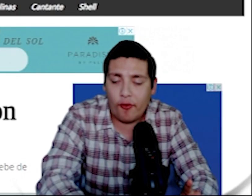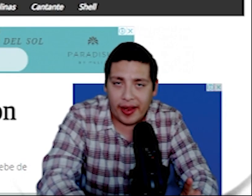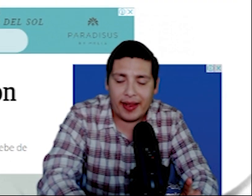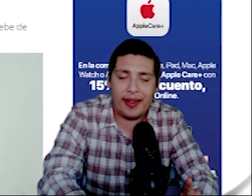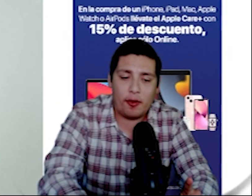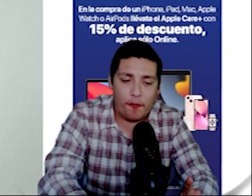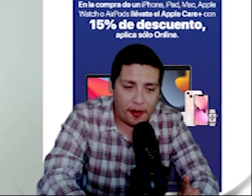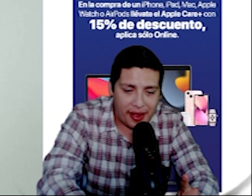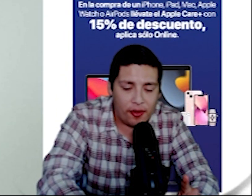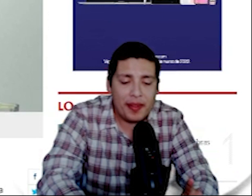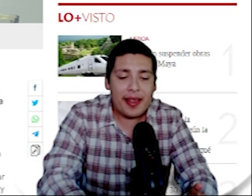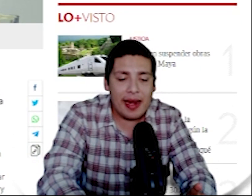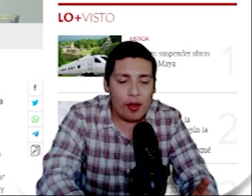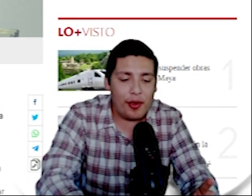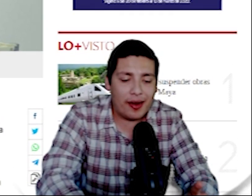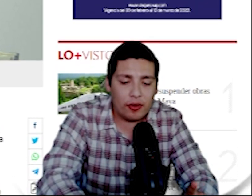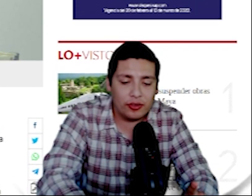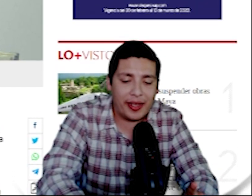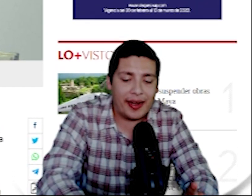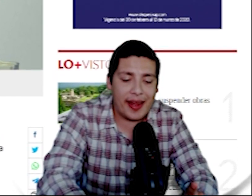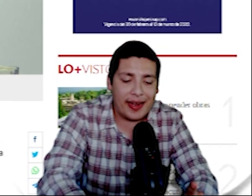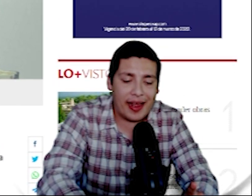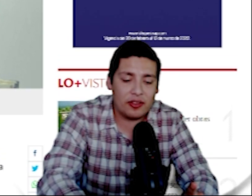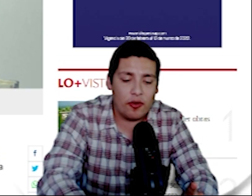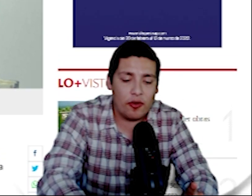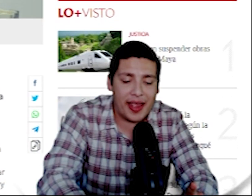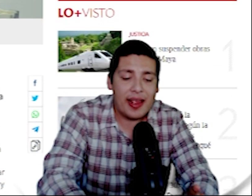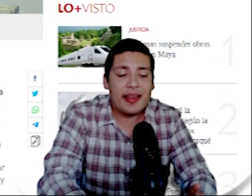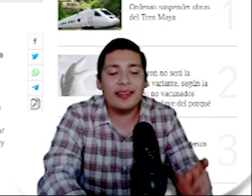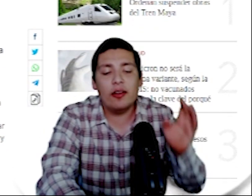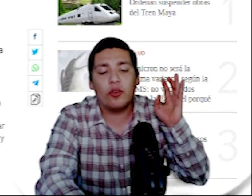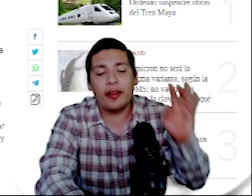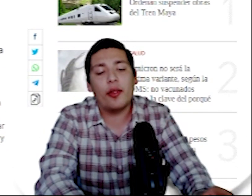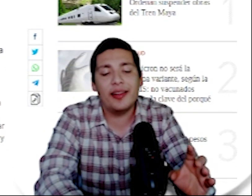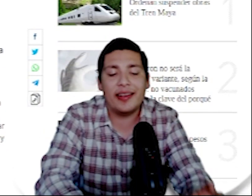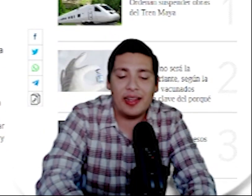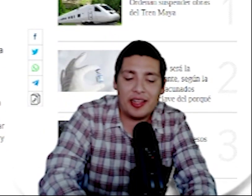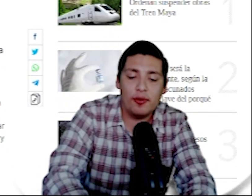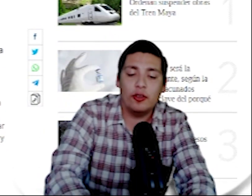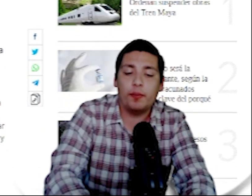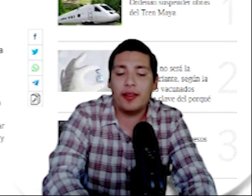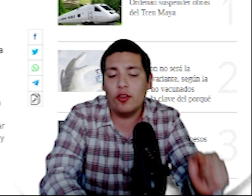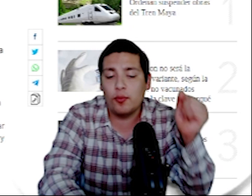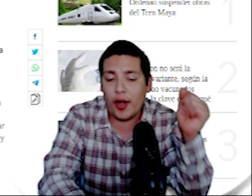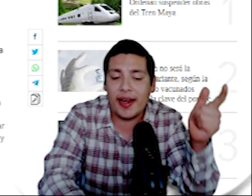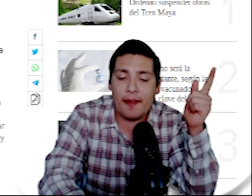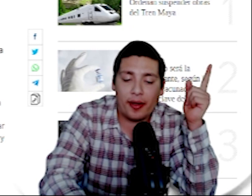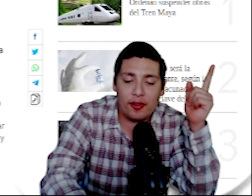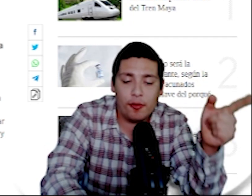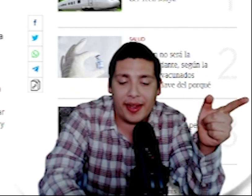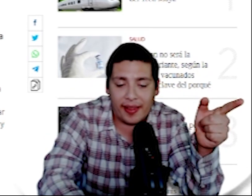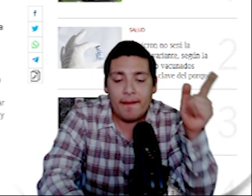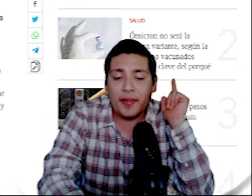ya fue confirmado y lo dio a conocer Ignacio Mier. Y es que los coordinadores legislativos de los partidos Morena